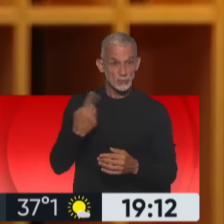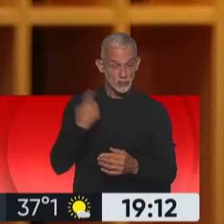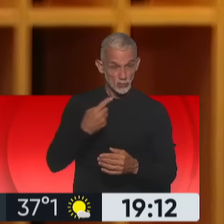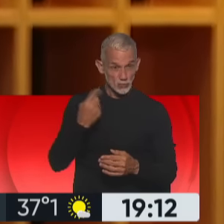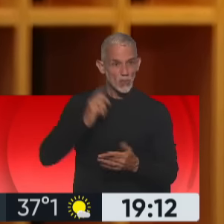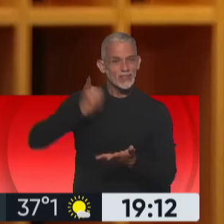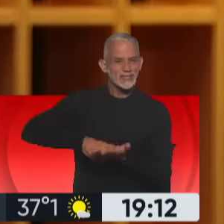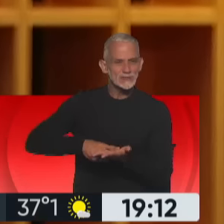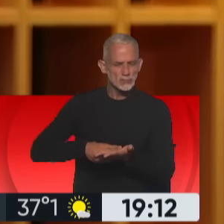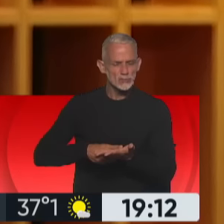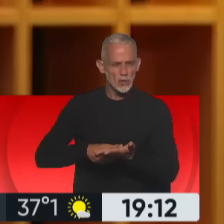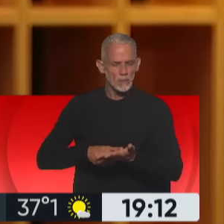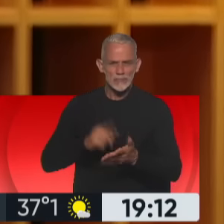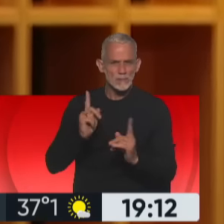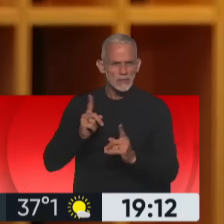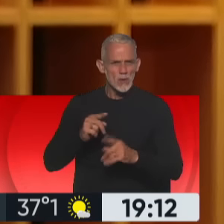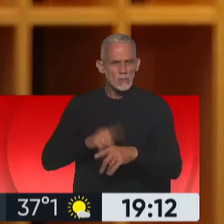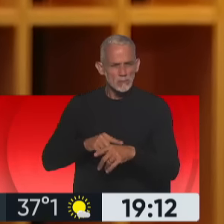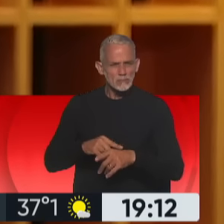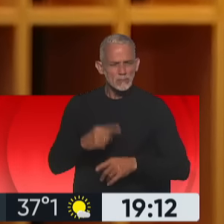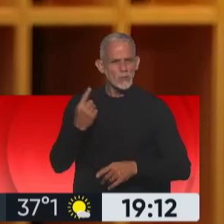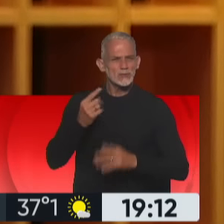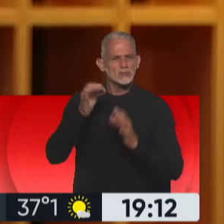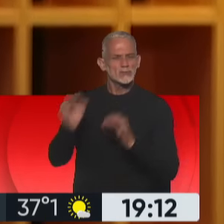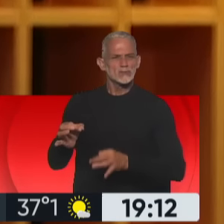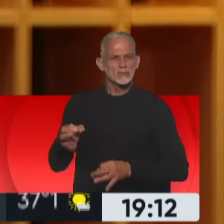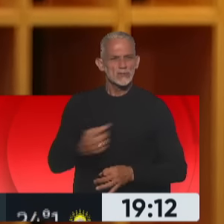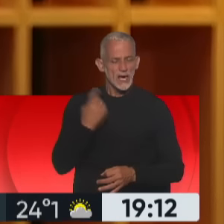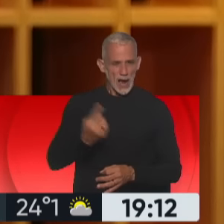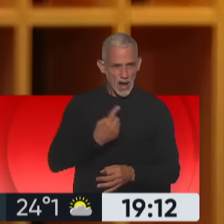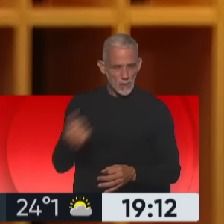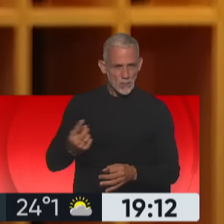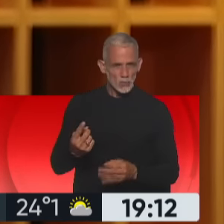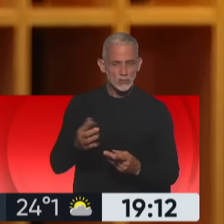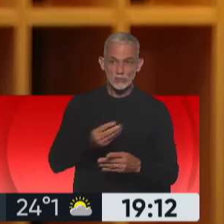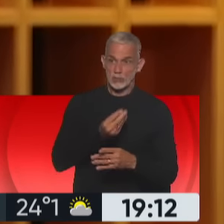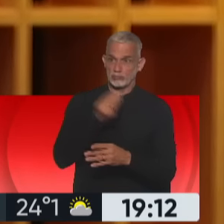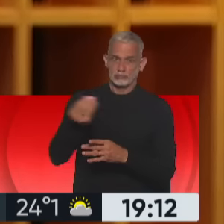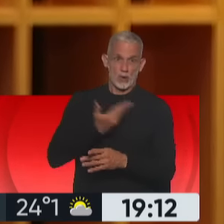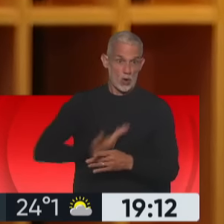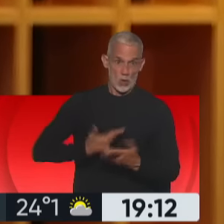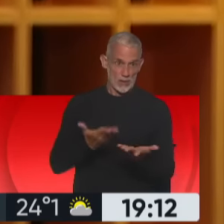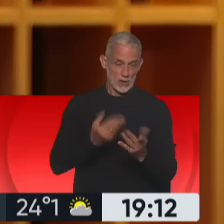decidido desde el primer momento en que llegamos a la administración